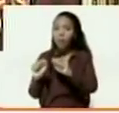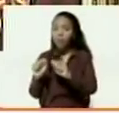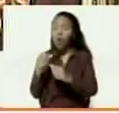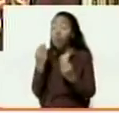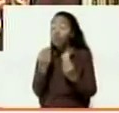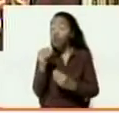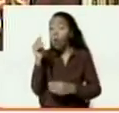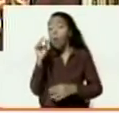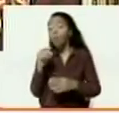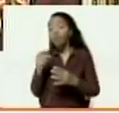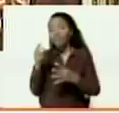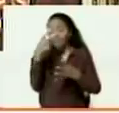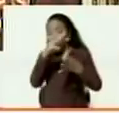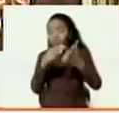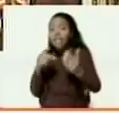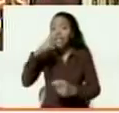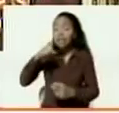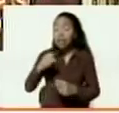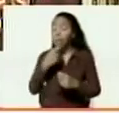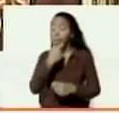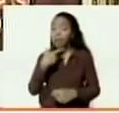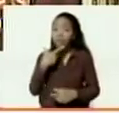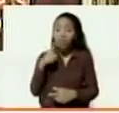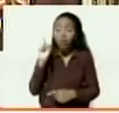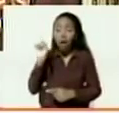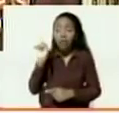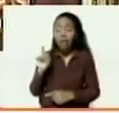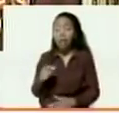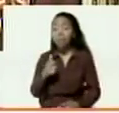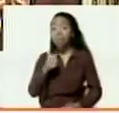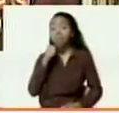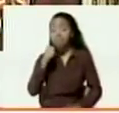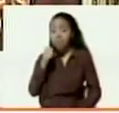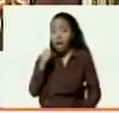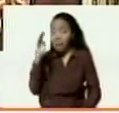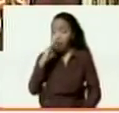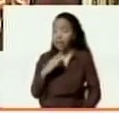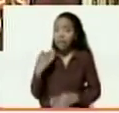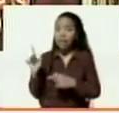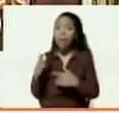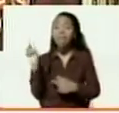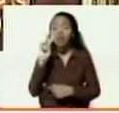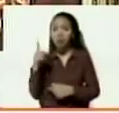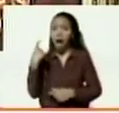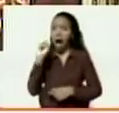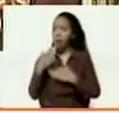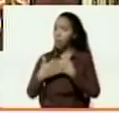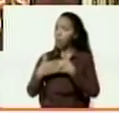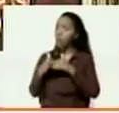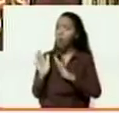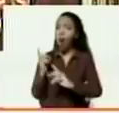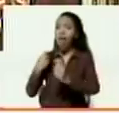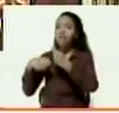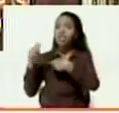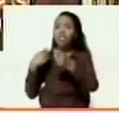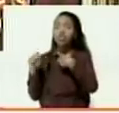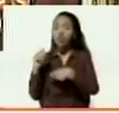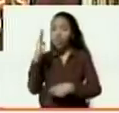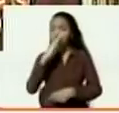muchos productos de gran calidad que hace Brasil. Venezuela está abierta a la inversión brasilera en todos los